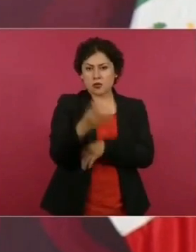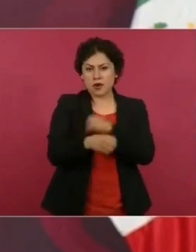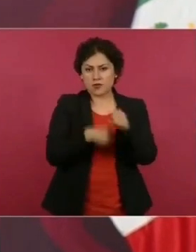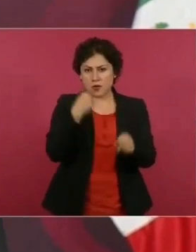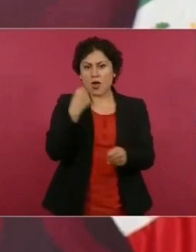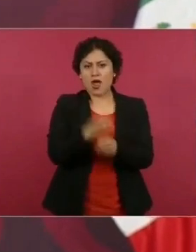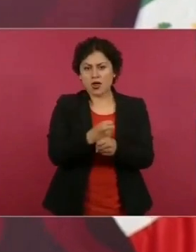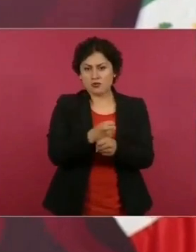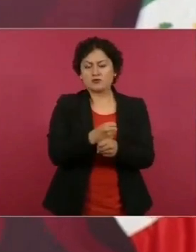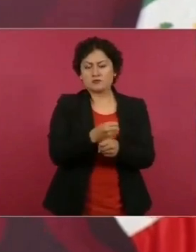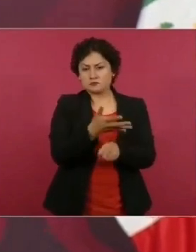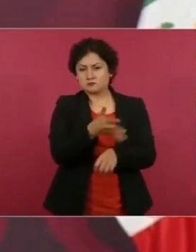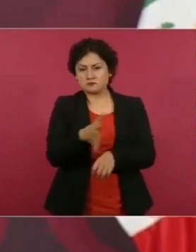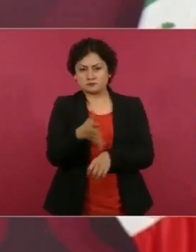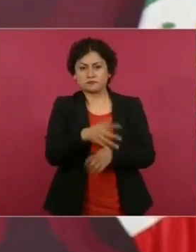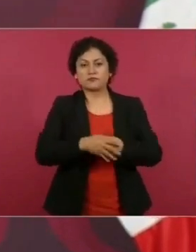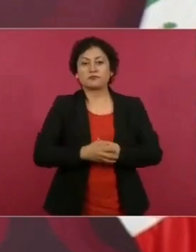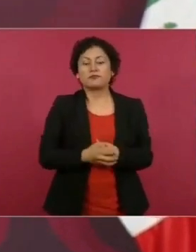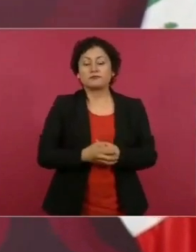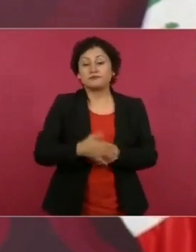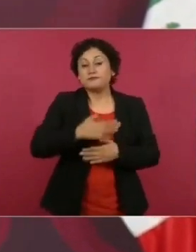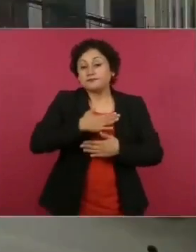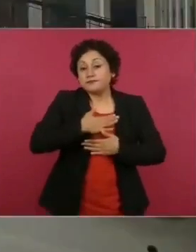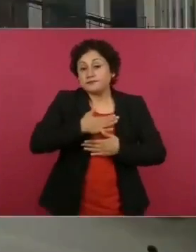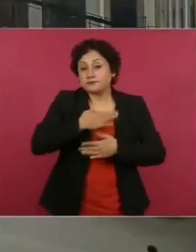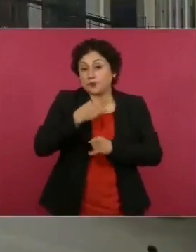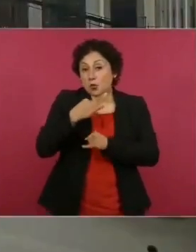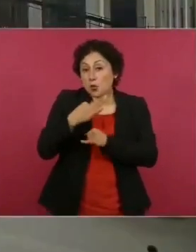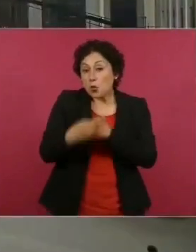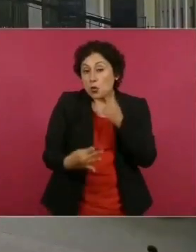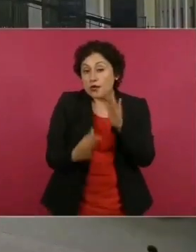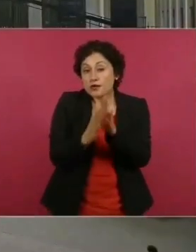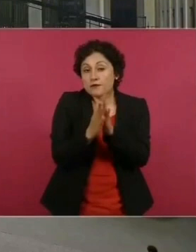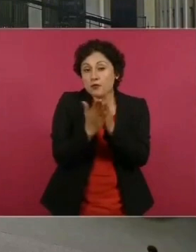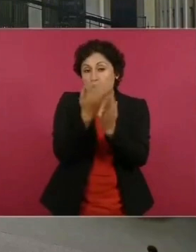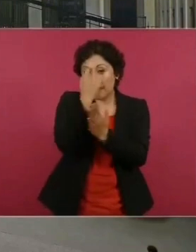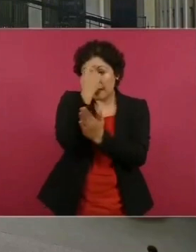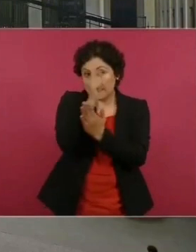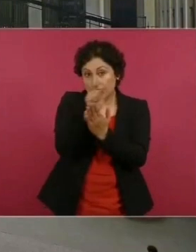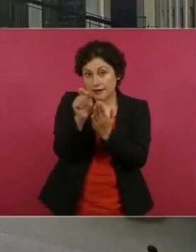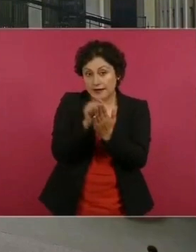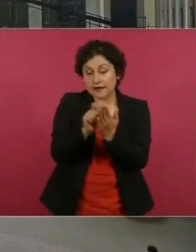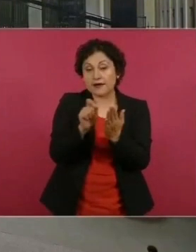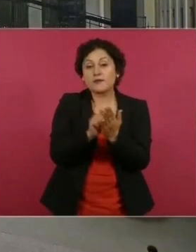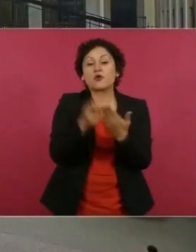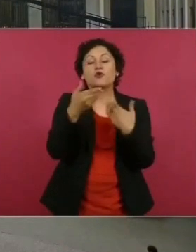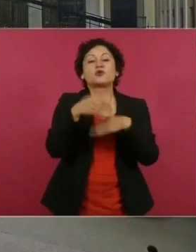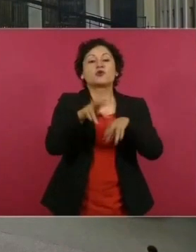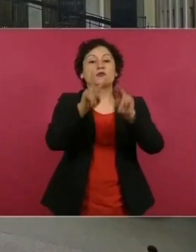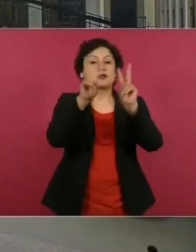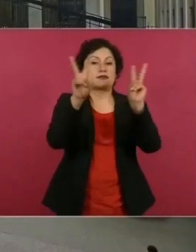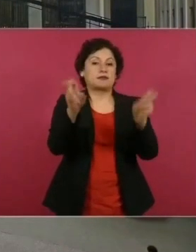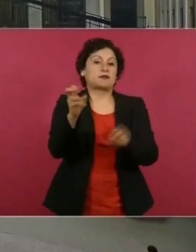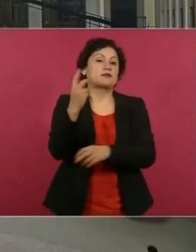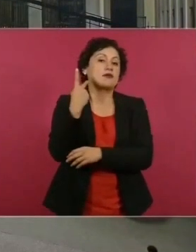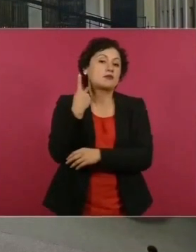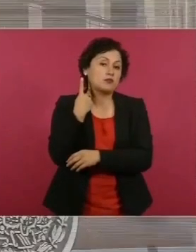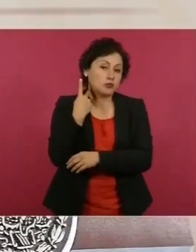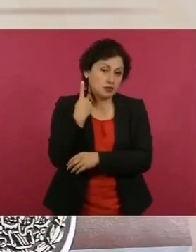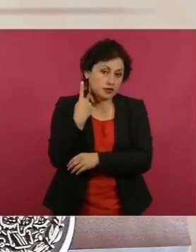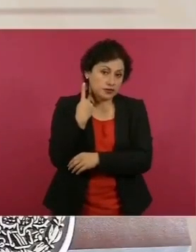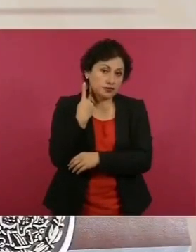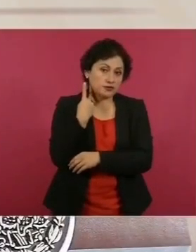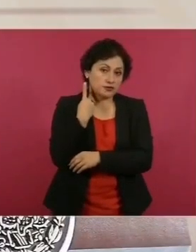y el último libro que voy a escribir sobre temas políticos, sobre el tema